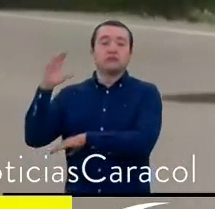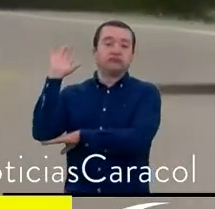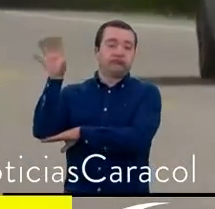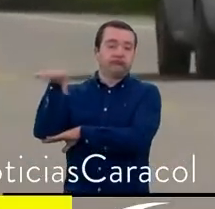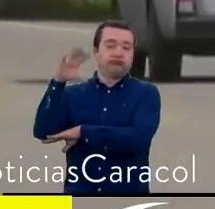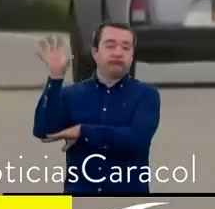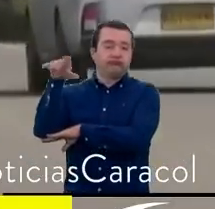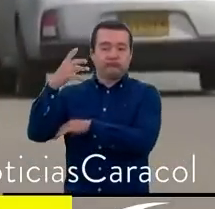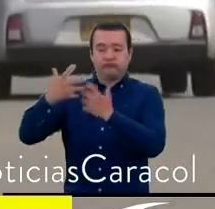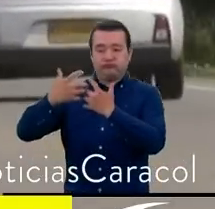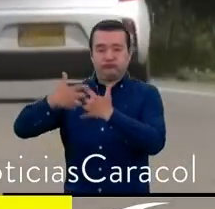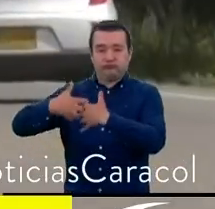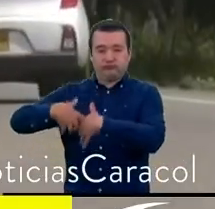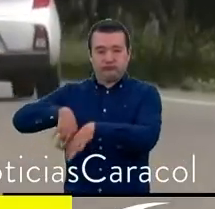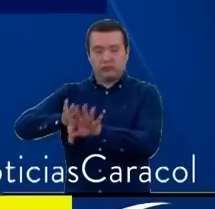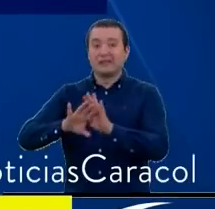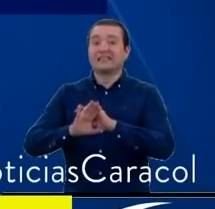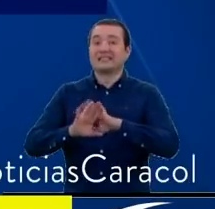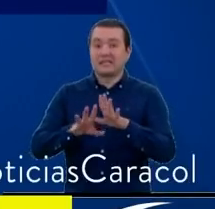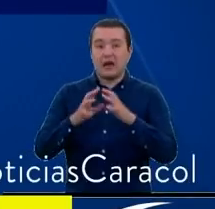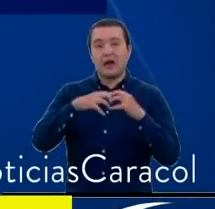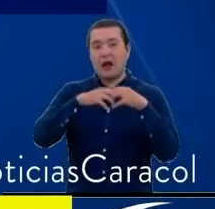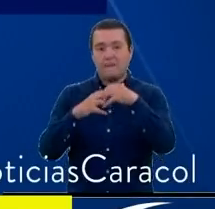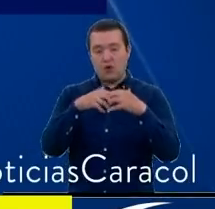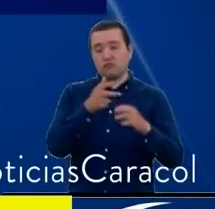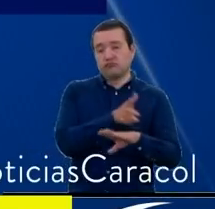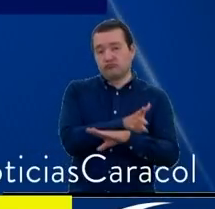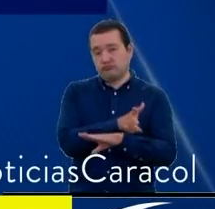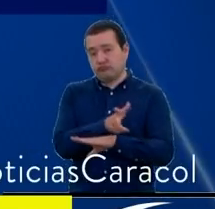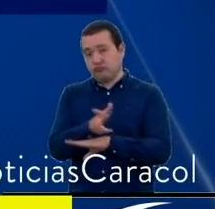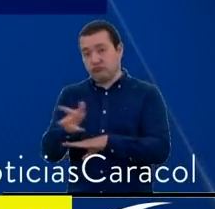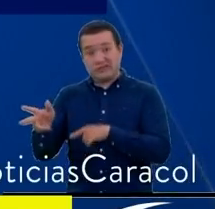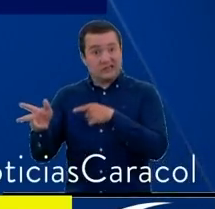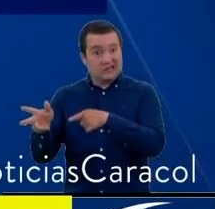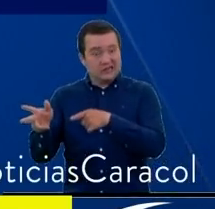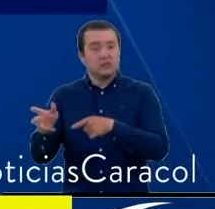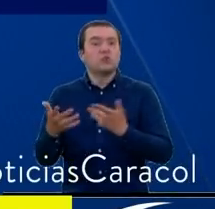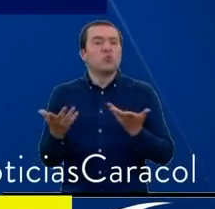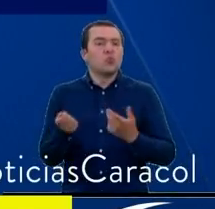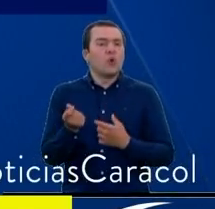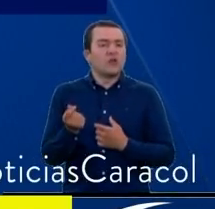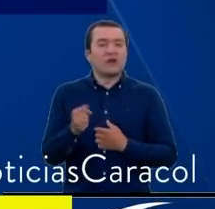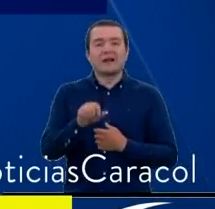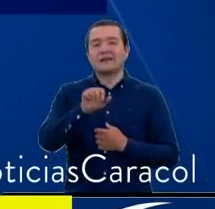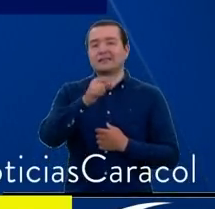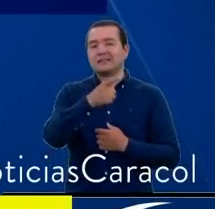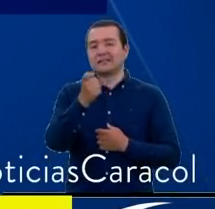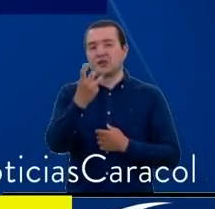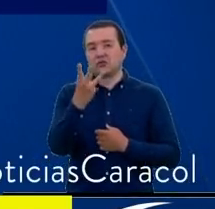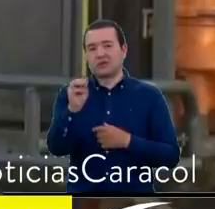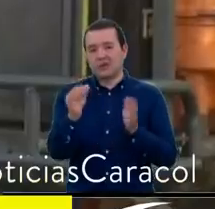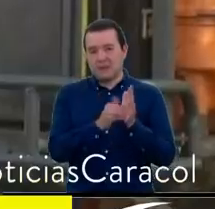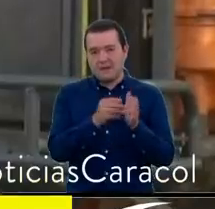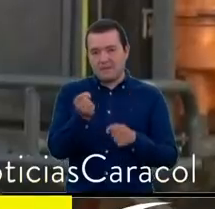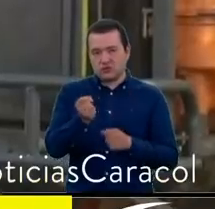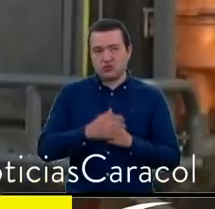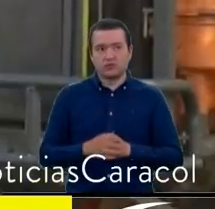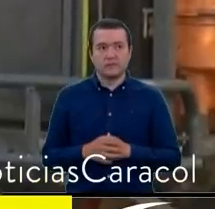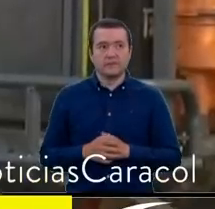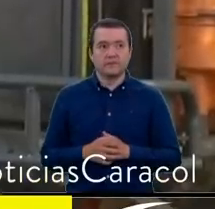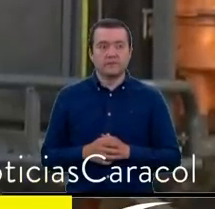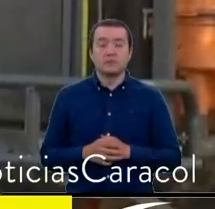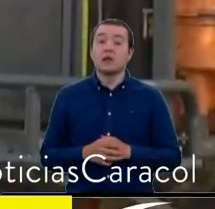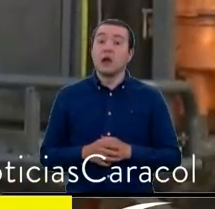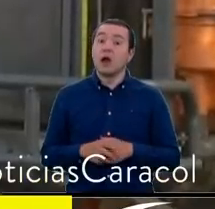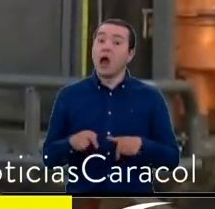se distribuye la carga en camiones y este transporte tiene un precio de 130 mil pesos. Ahora ha repuntado el PADI, pero